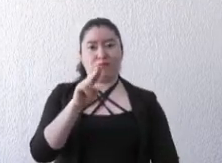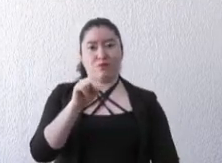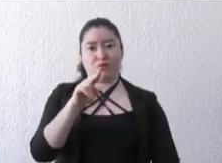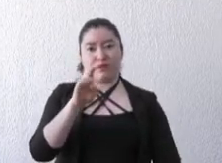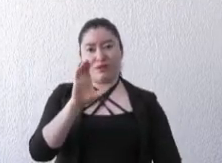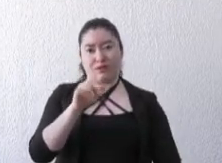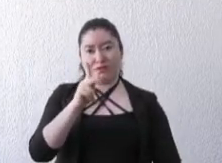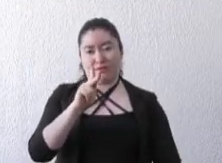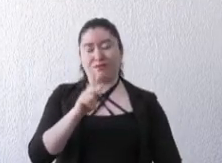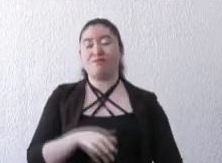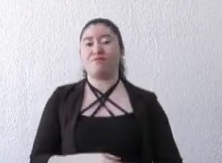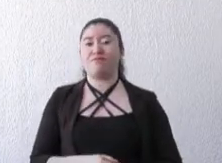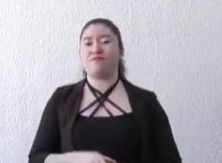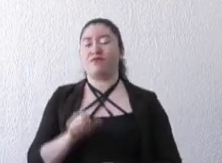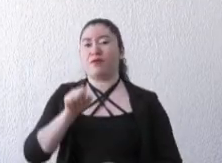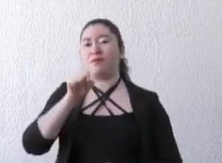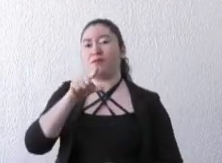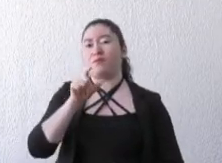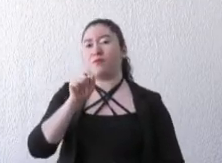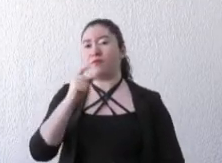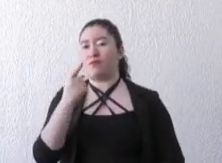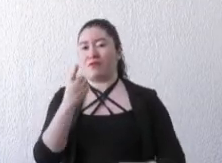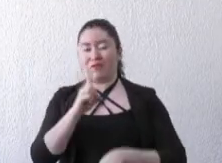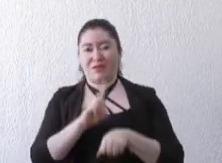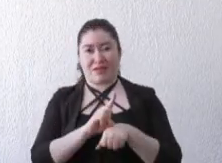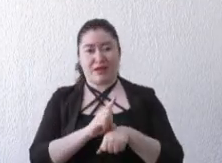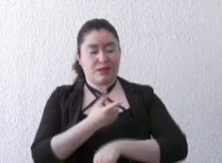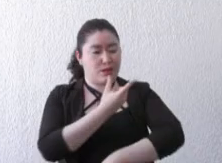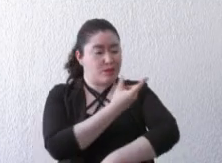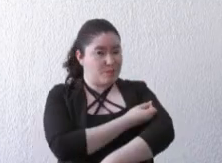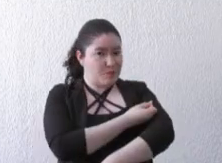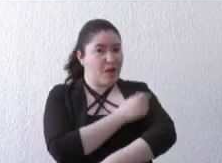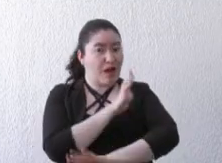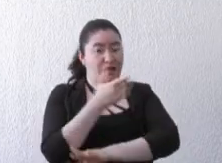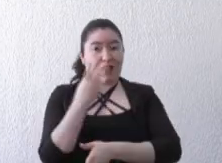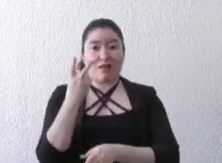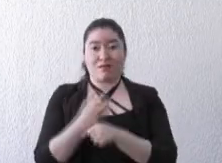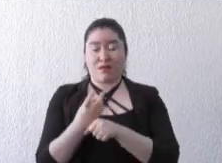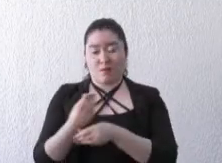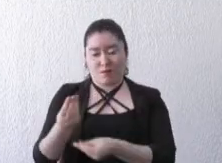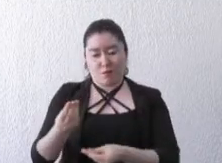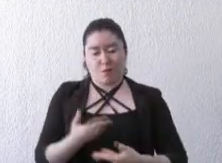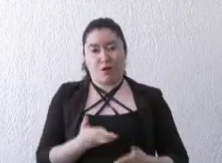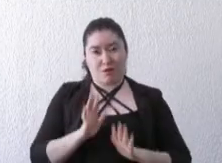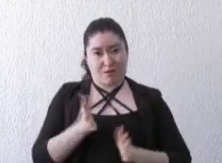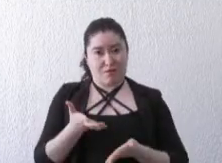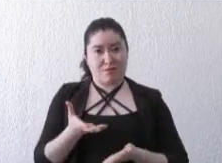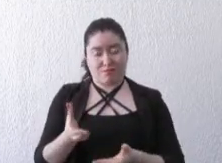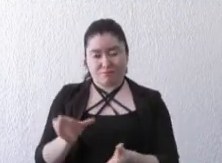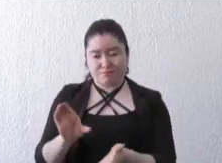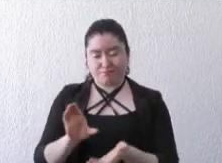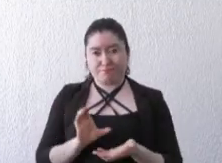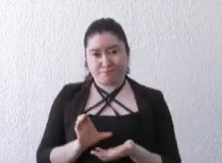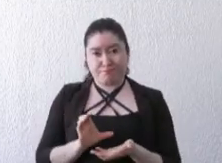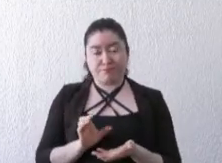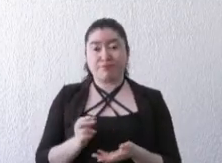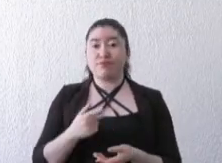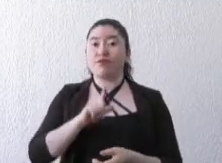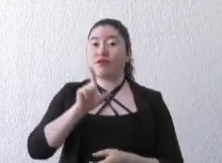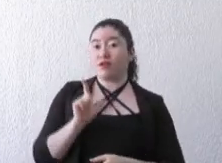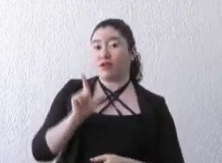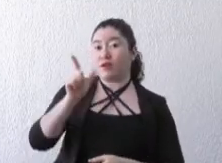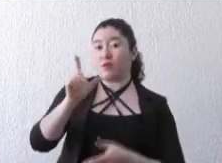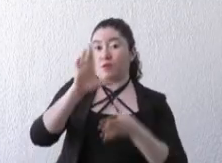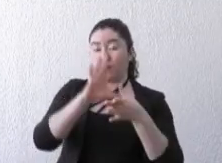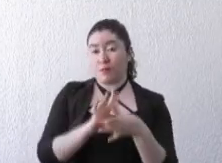porque es cada 21 días, ya llegó esta segunda dosis, iniciaremos la segunda dosis de Sputnik. Vamos a dar todos los detalles el lunes.